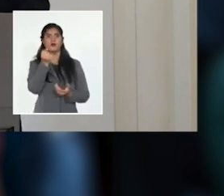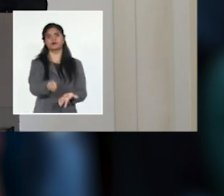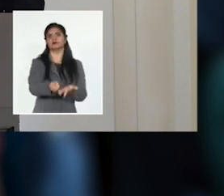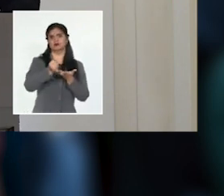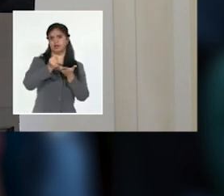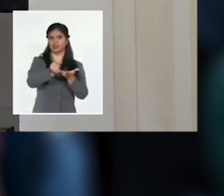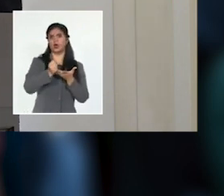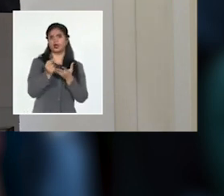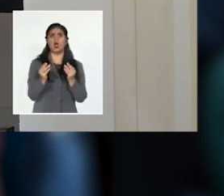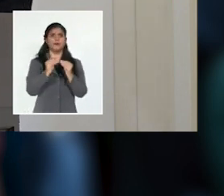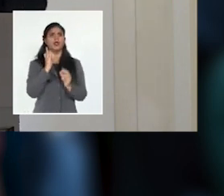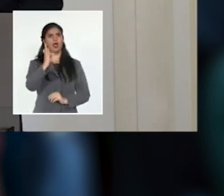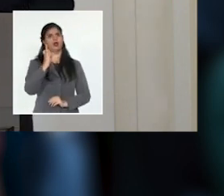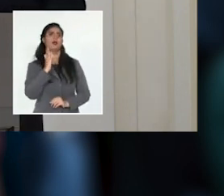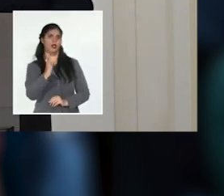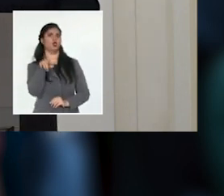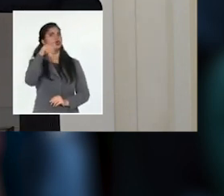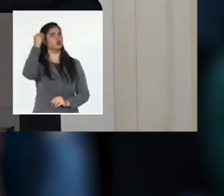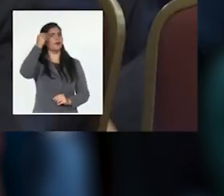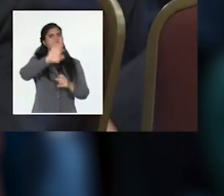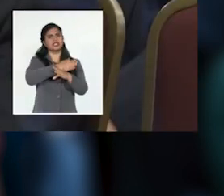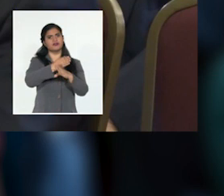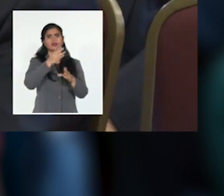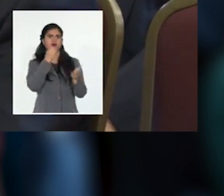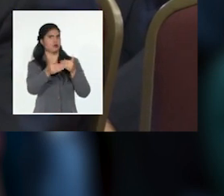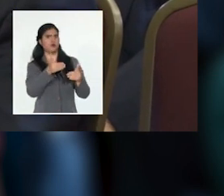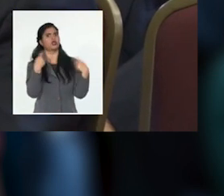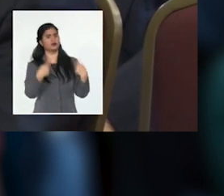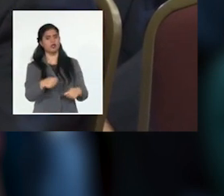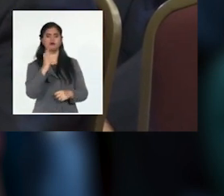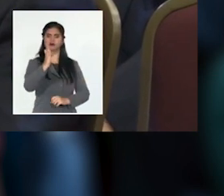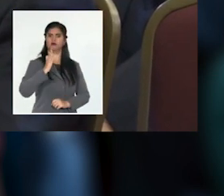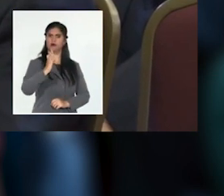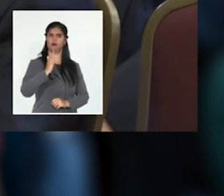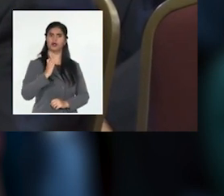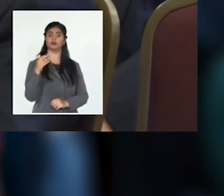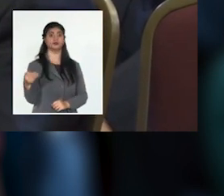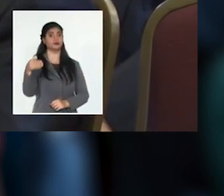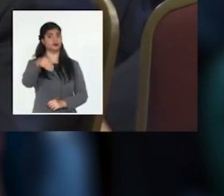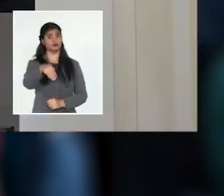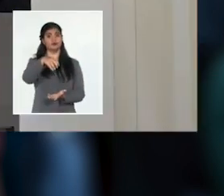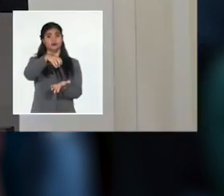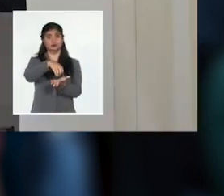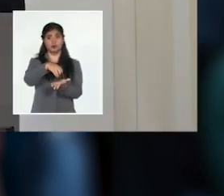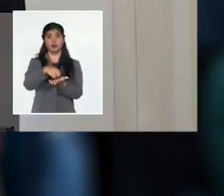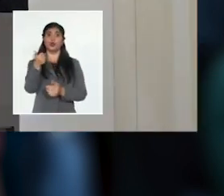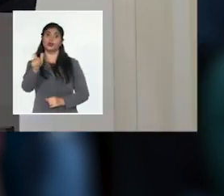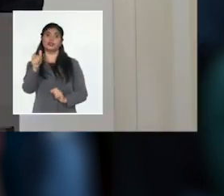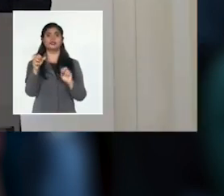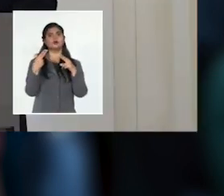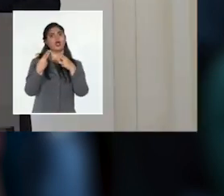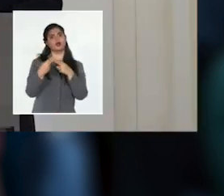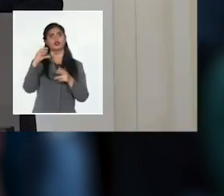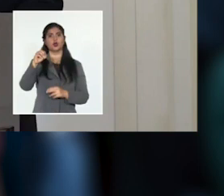respeto, aun si tenemos discrepancias de diverso tipo. Al intervenir en la sesión constitutiva de la 10ª legislatura de la